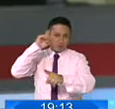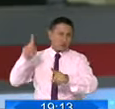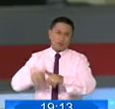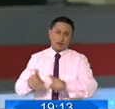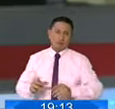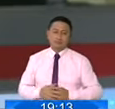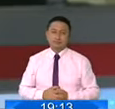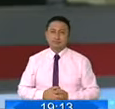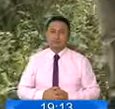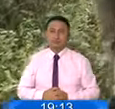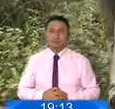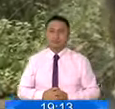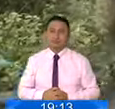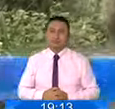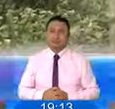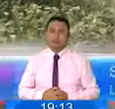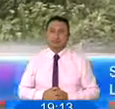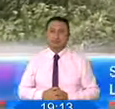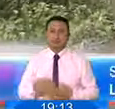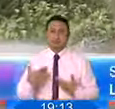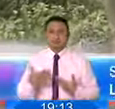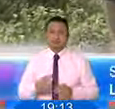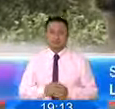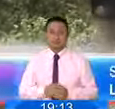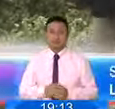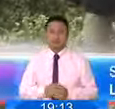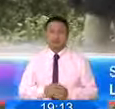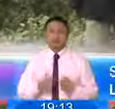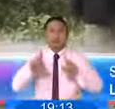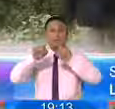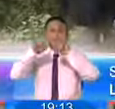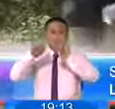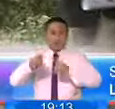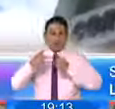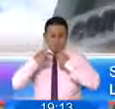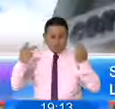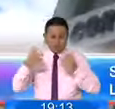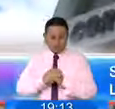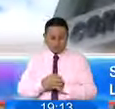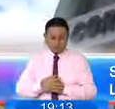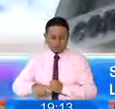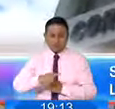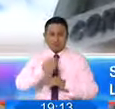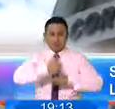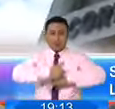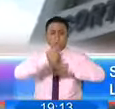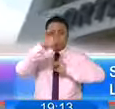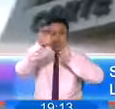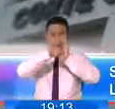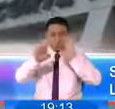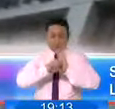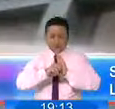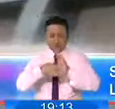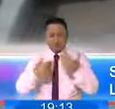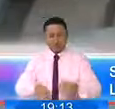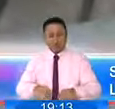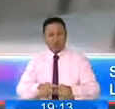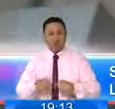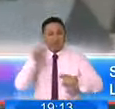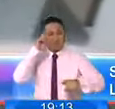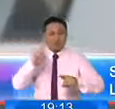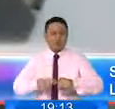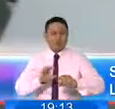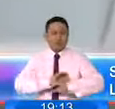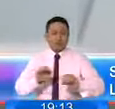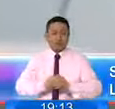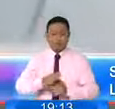constitucional. Siguen llegando observaciones de varias preguntas de la consulta popular a la Corte Constitucional. La mañana de este